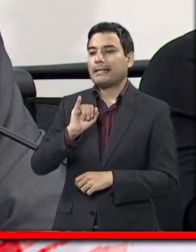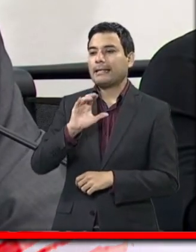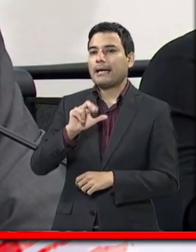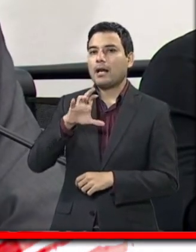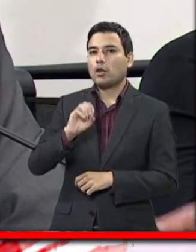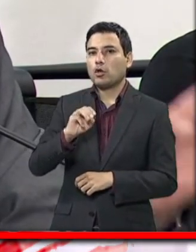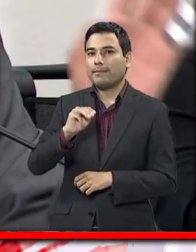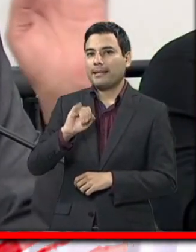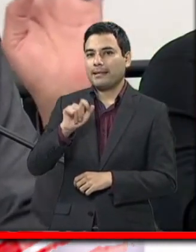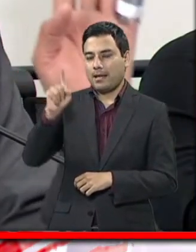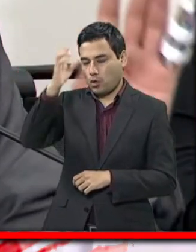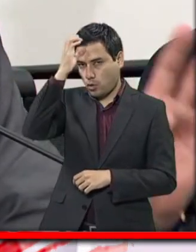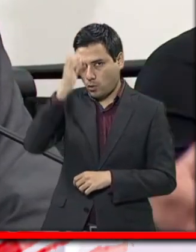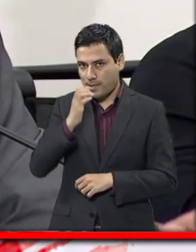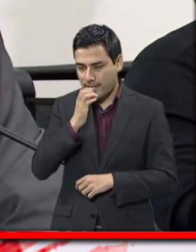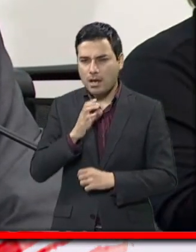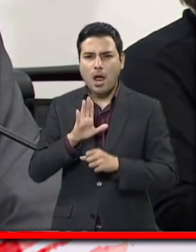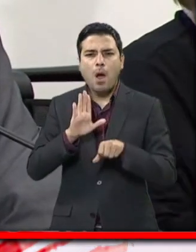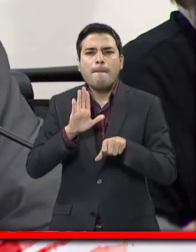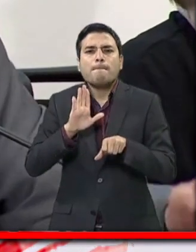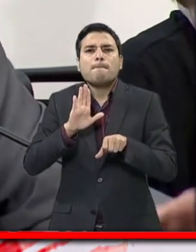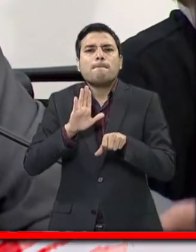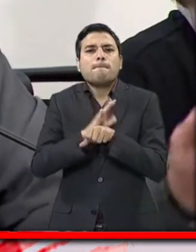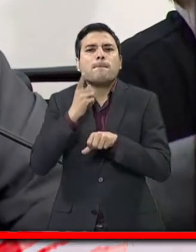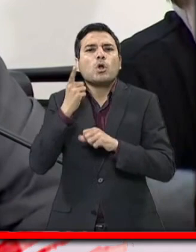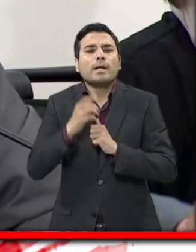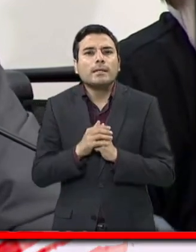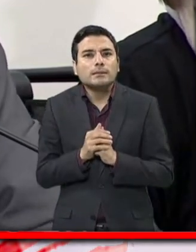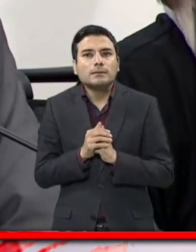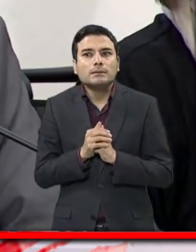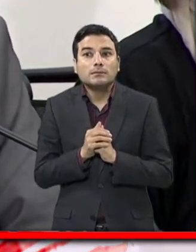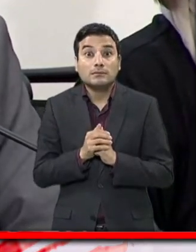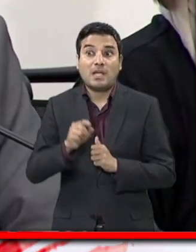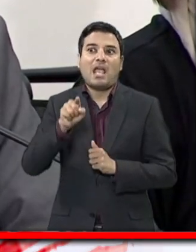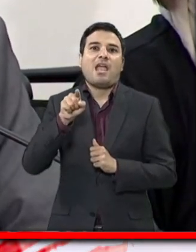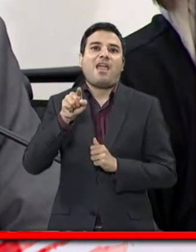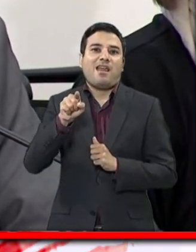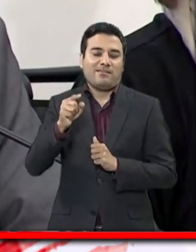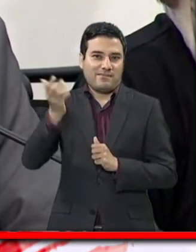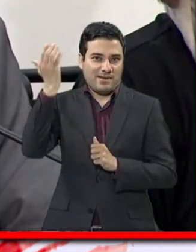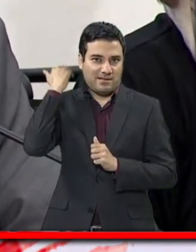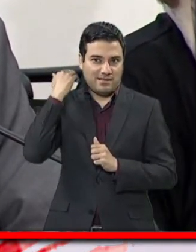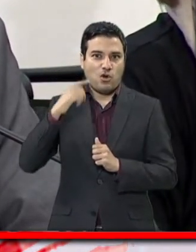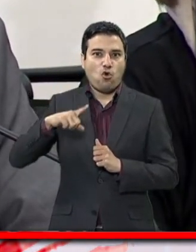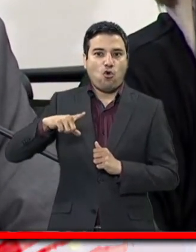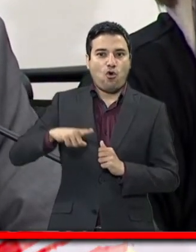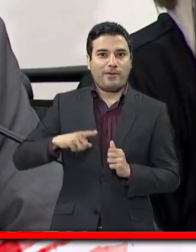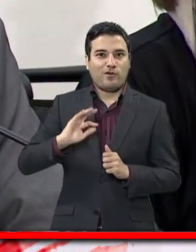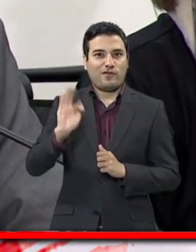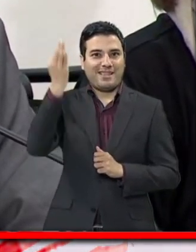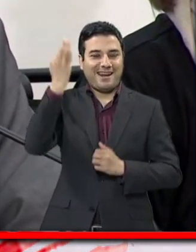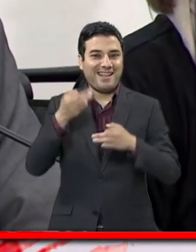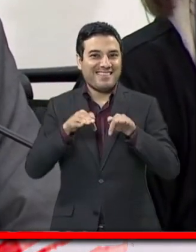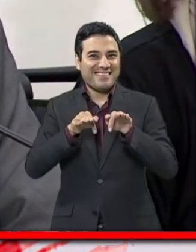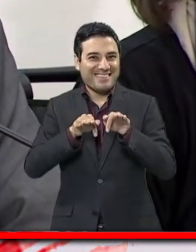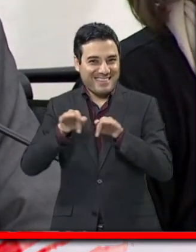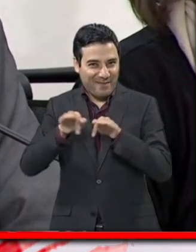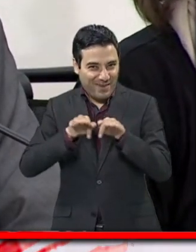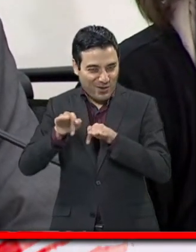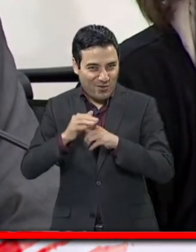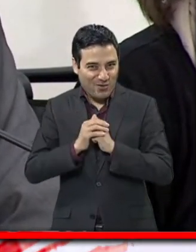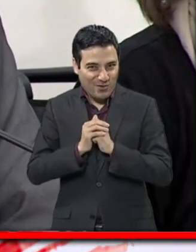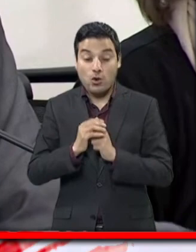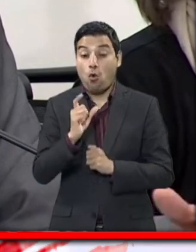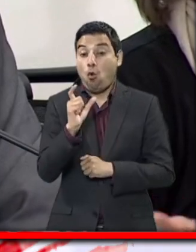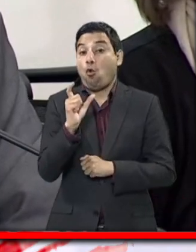en Coahuila más que nada por la naturaleza del encargo que mantenía en el gobierno Fe deral cuando se